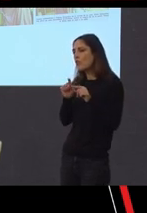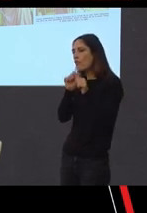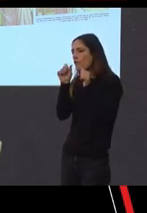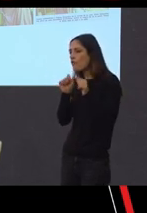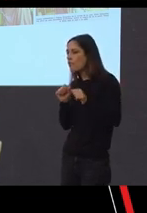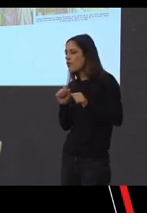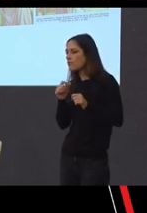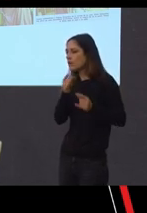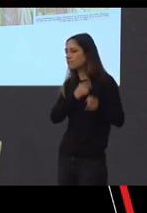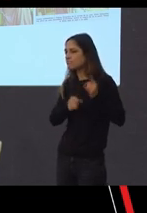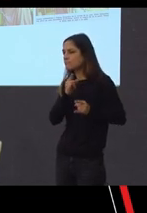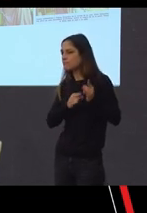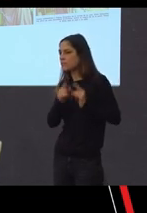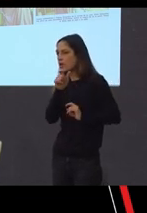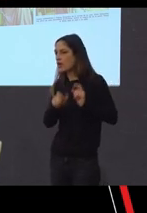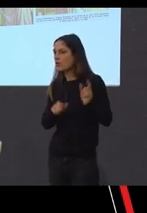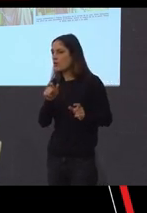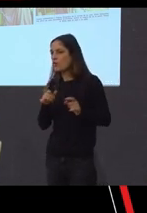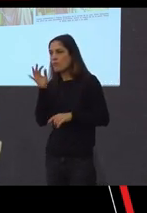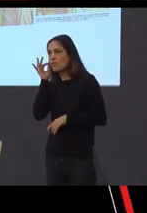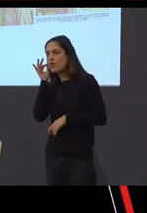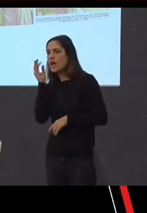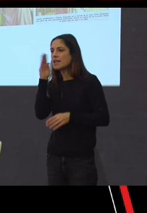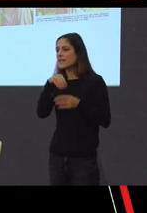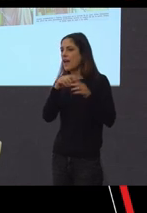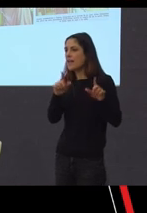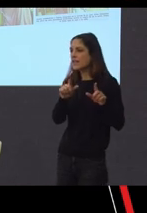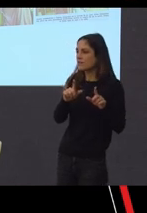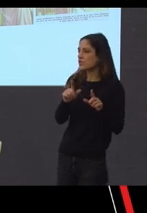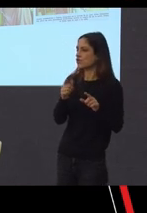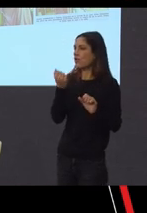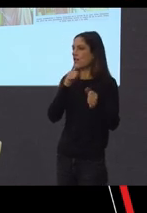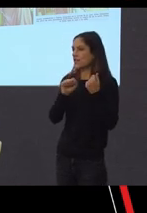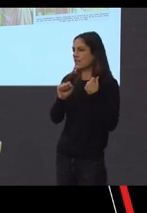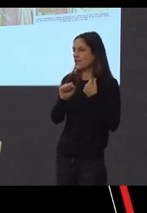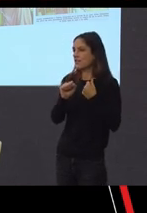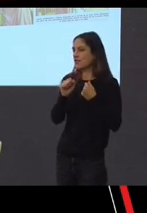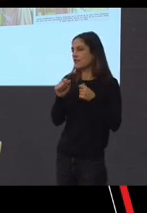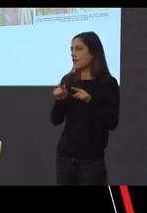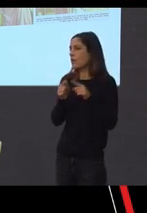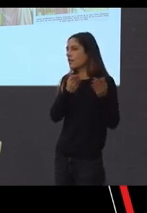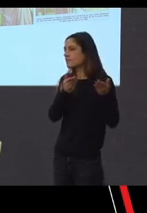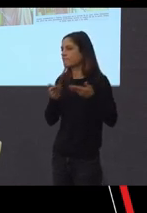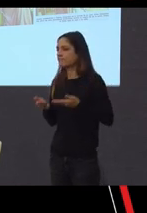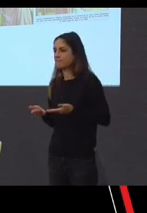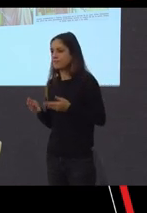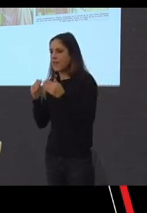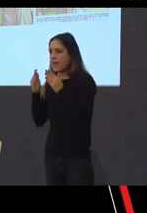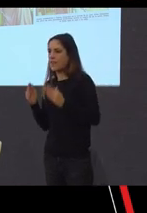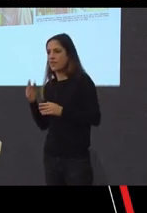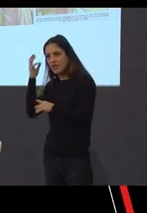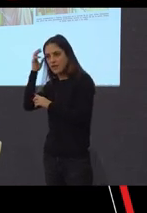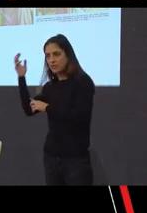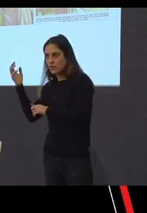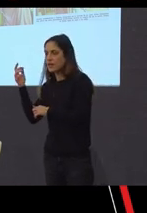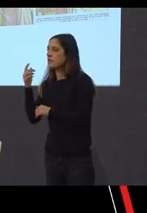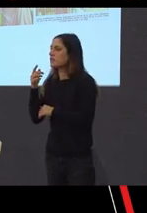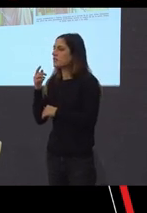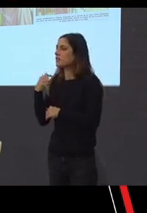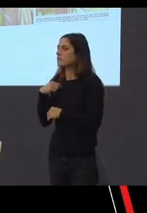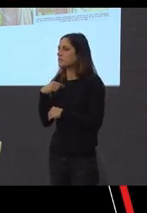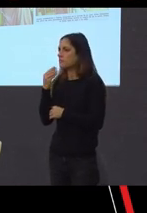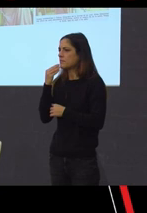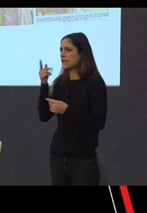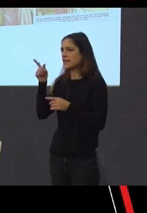lle gustaban, que veían a tele e que eran invitadas a Zarzuela, non? Isto é un capítulo onde ainda creo eu que non se contou